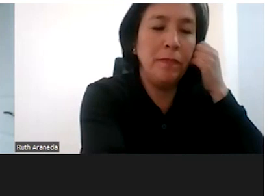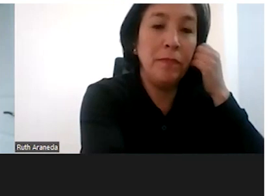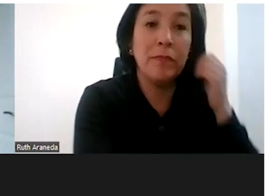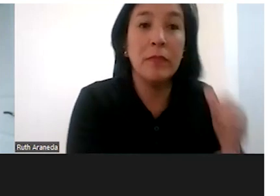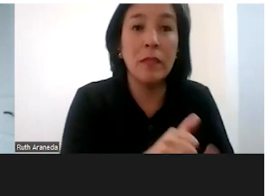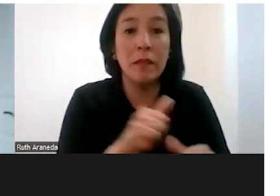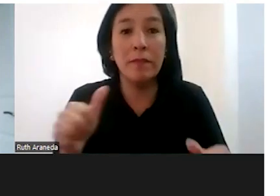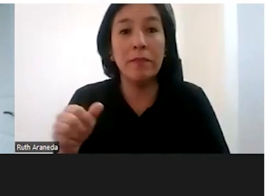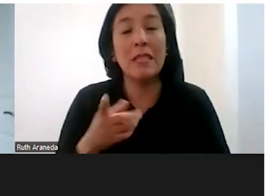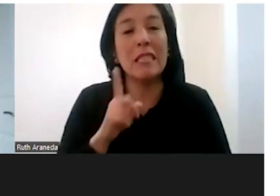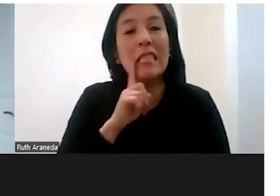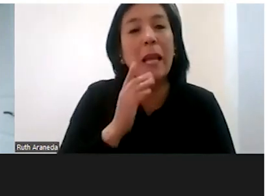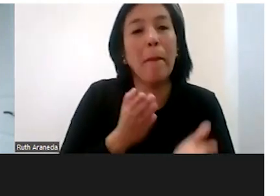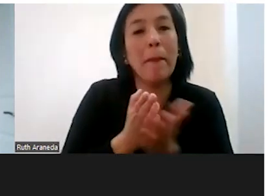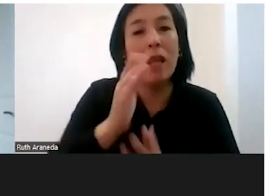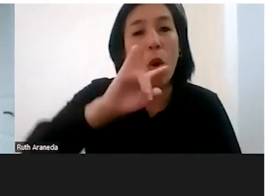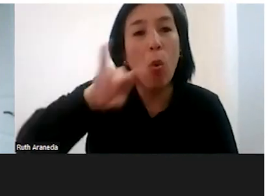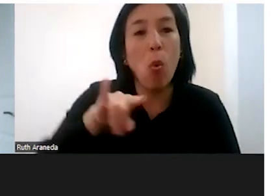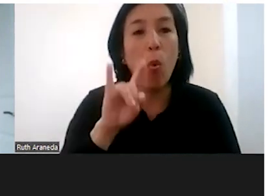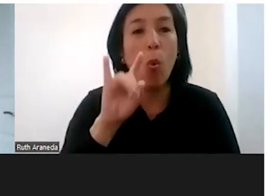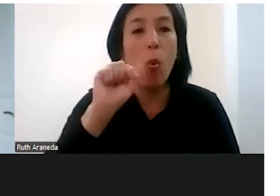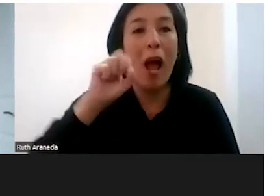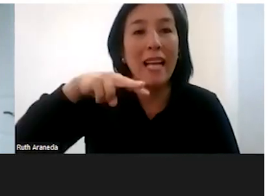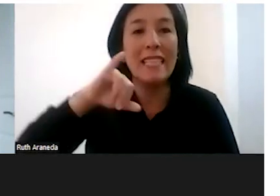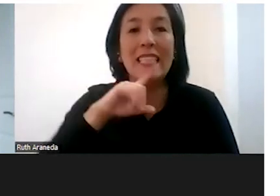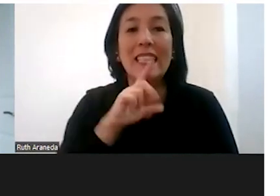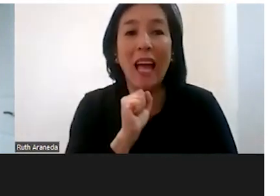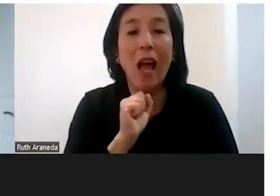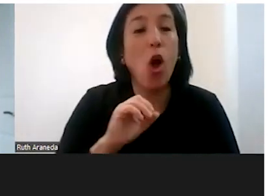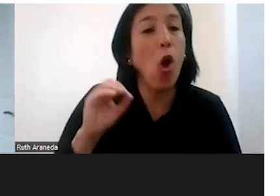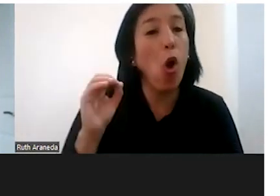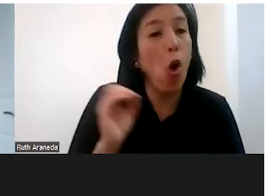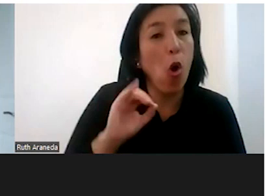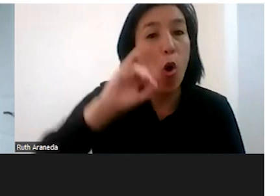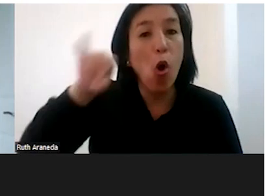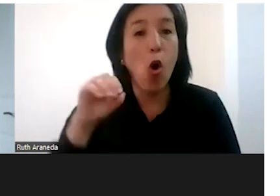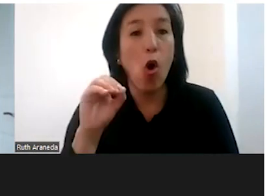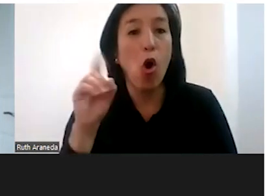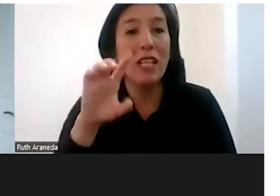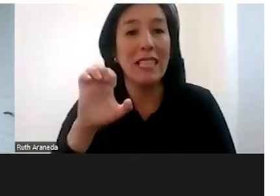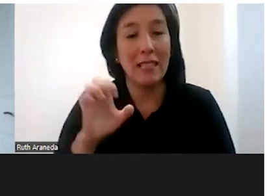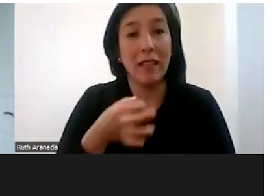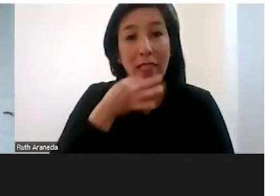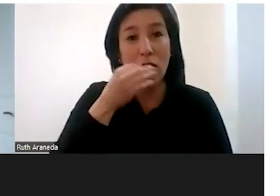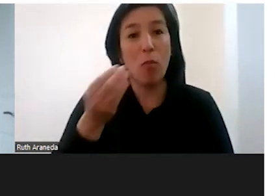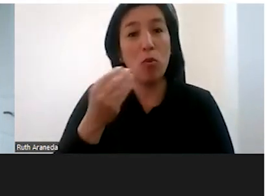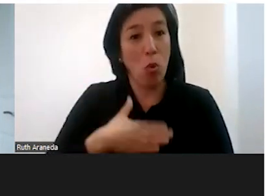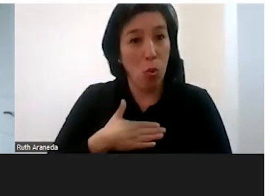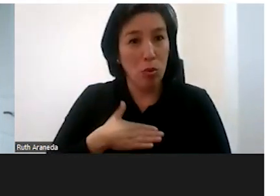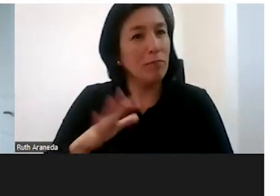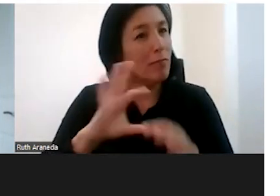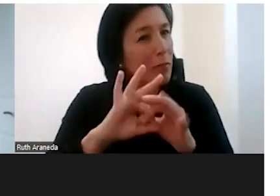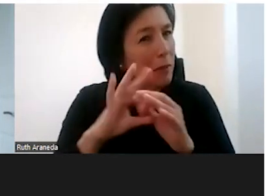suyo, no sé si va a comenzar Juanita o José Miguel. Y José Miguel. Bueno, mucho gusto, muchas gracias